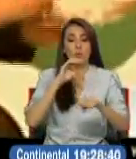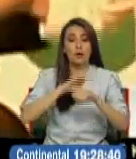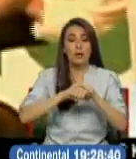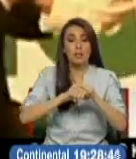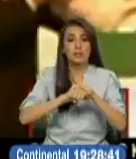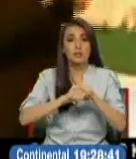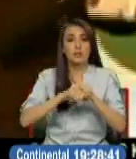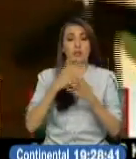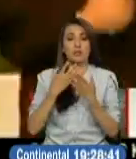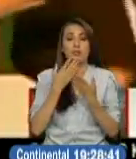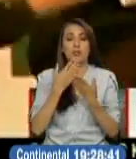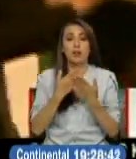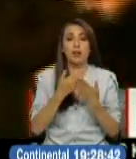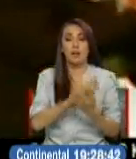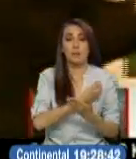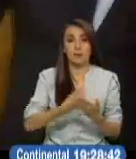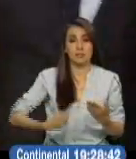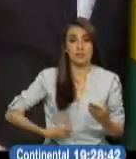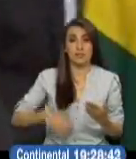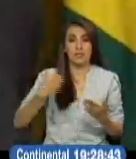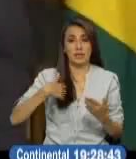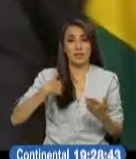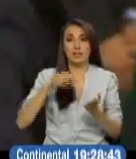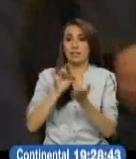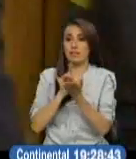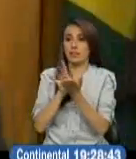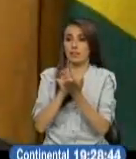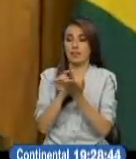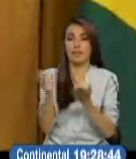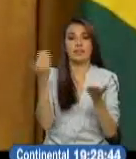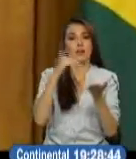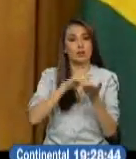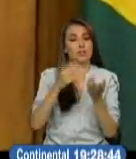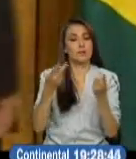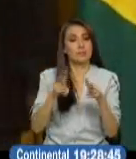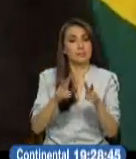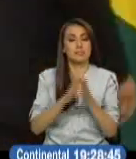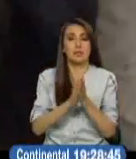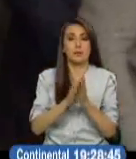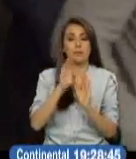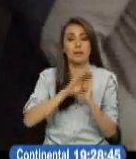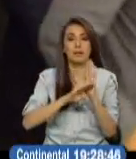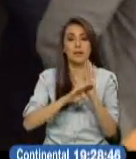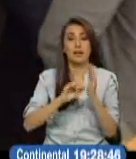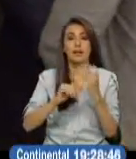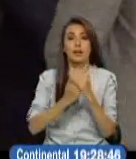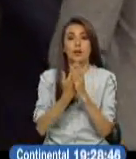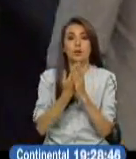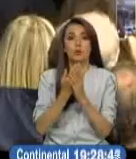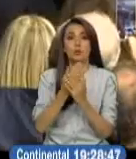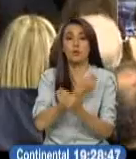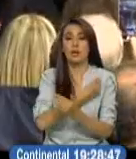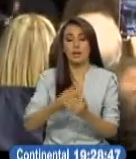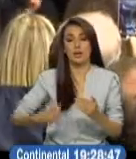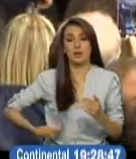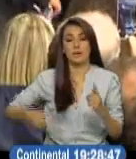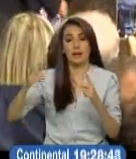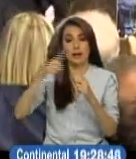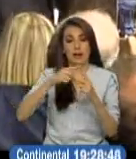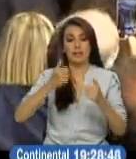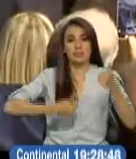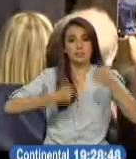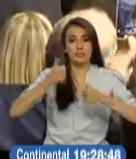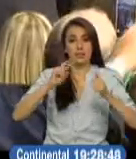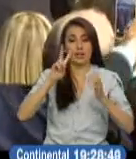última instancia, el presidente Temer quedaría destituido del cargo y la Cámara Baja elegiría en comicios a un nuevo jefe de Estado hasta las elecciones generales